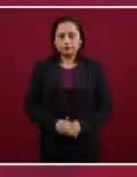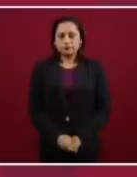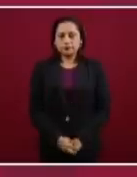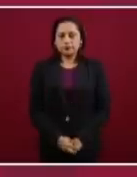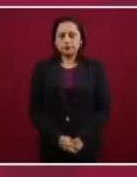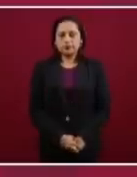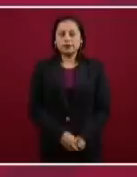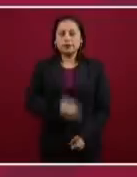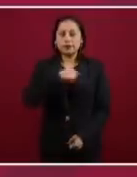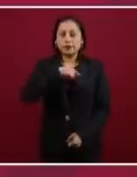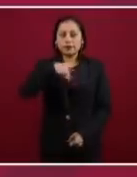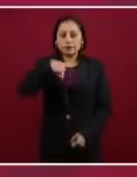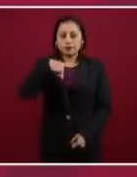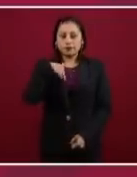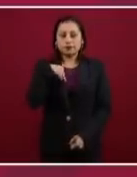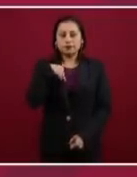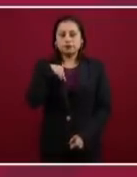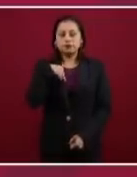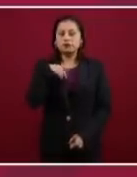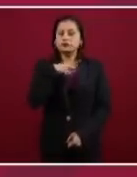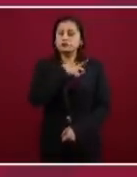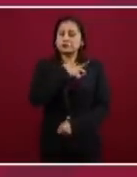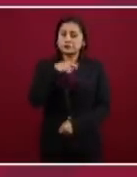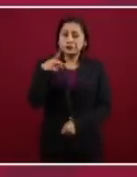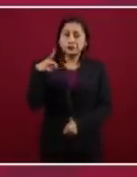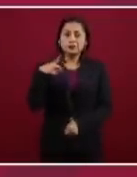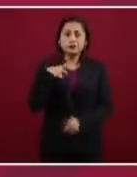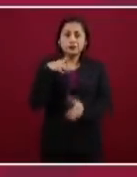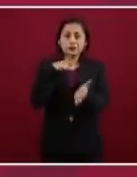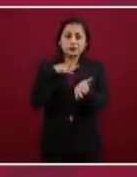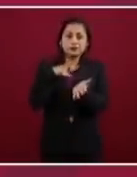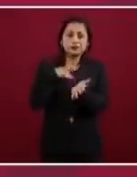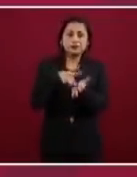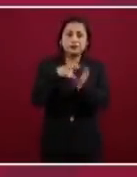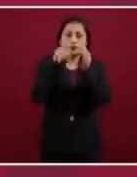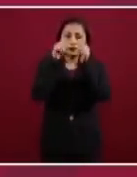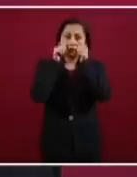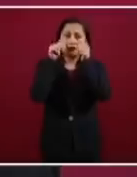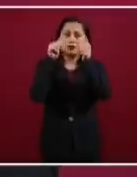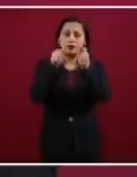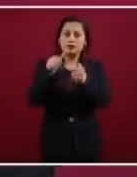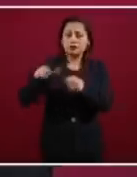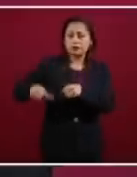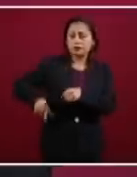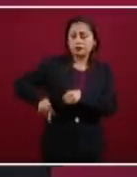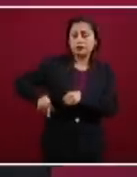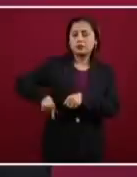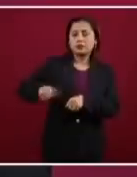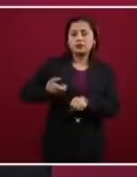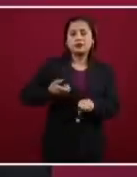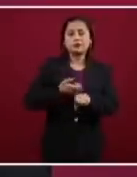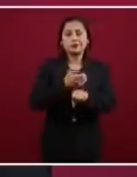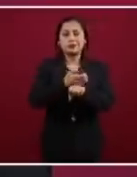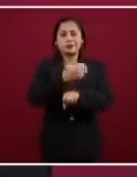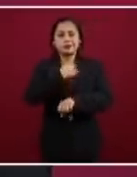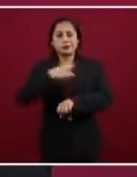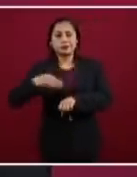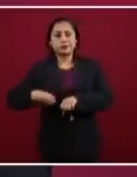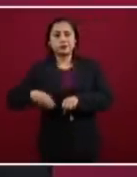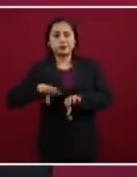que atender apoyar a gobiernos estatales a gobiernos municipales ayer